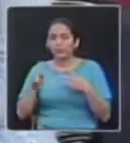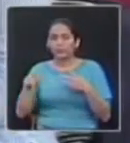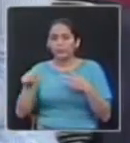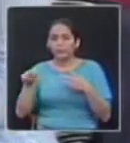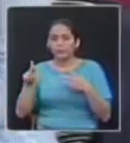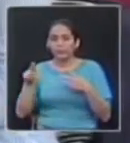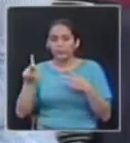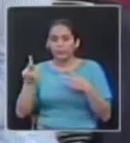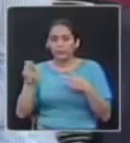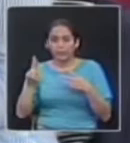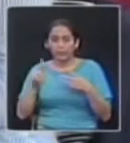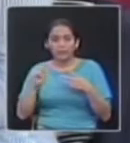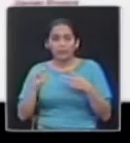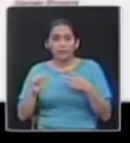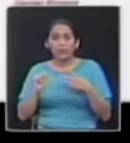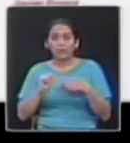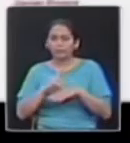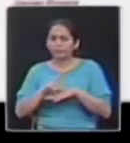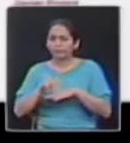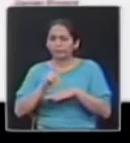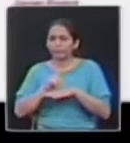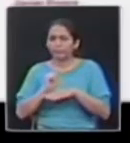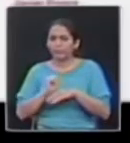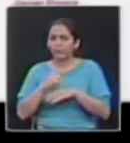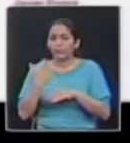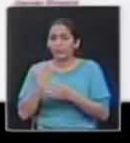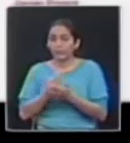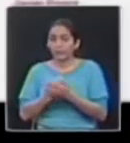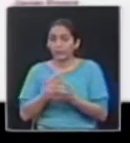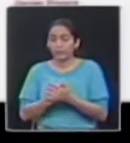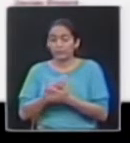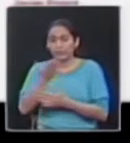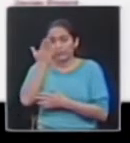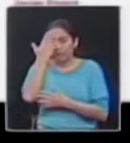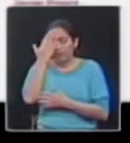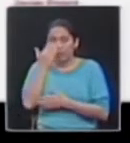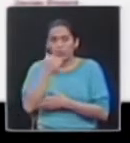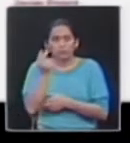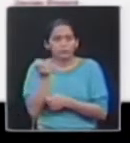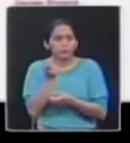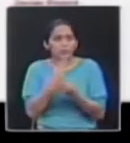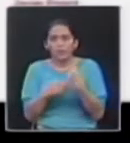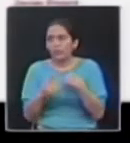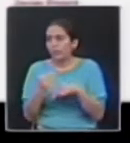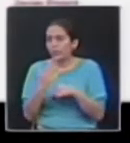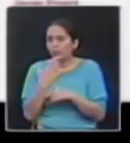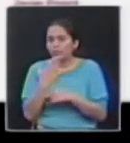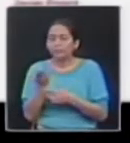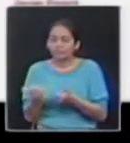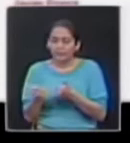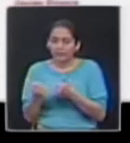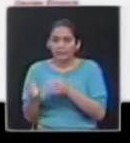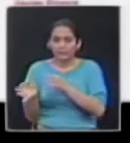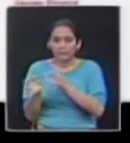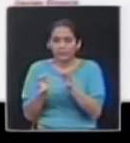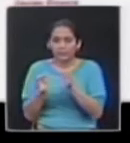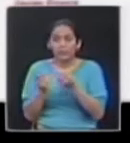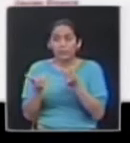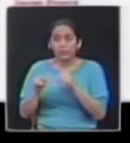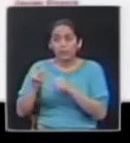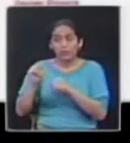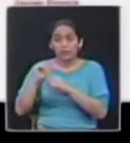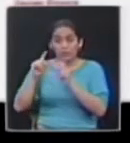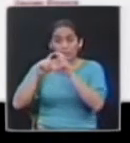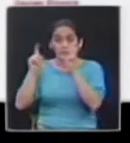hablar también de cómo se está moviendo el mercado actualmente. Él también es reconocido por una empresa inmobiliaria a nivel internacional y nos